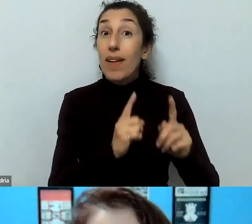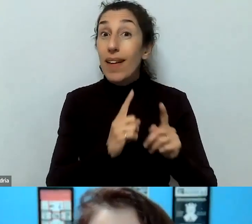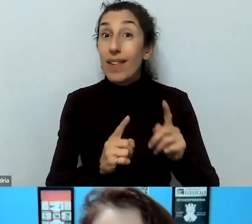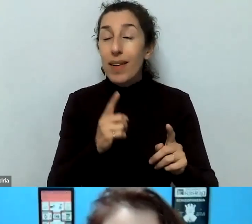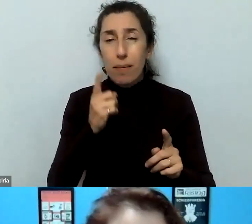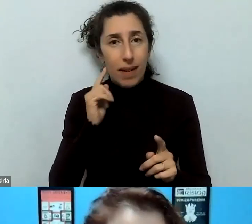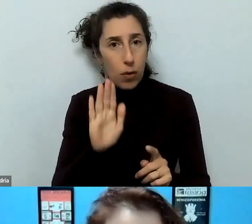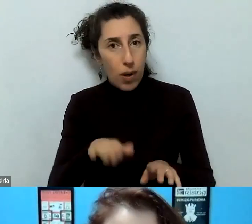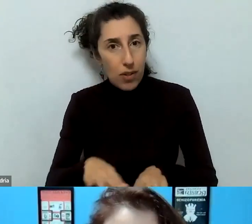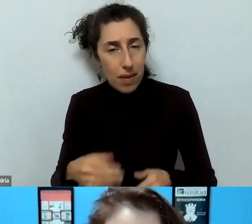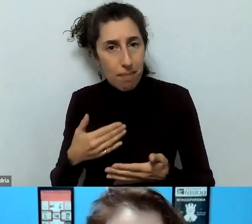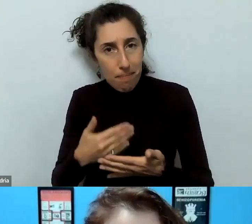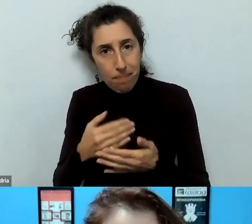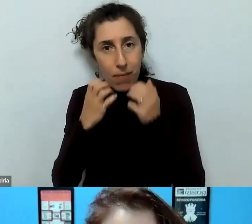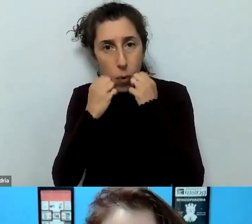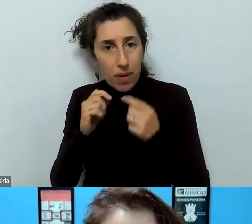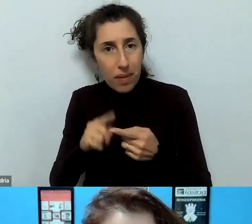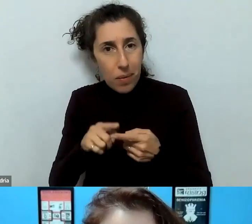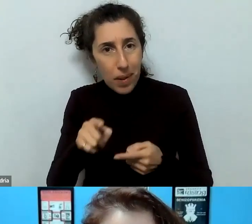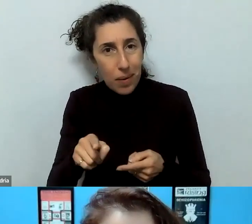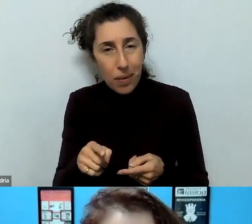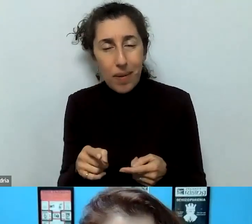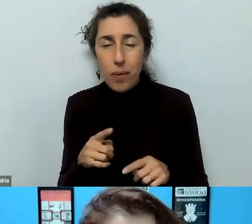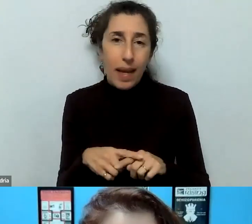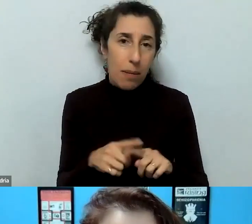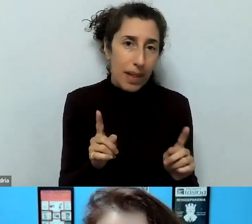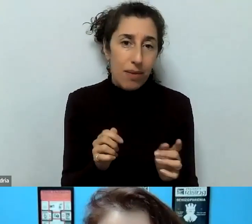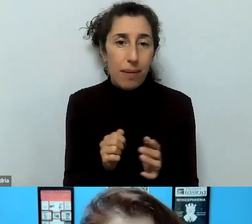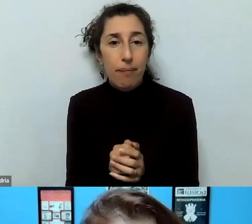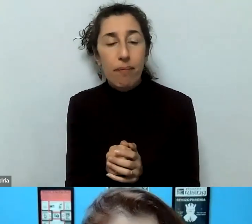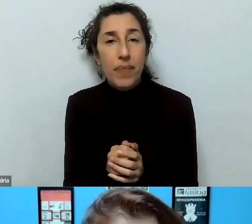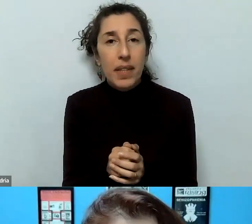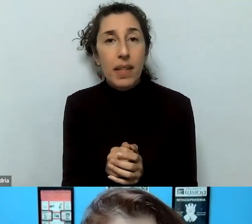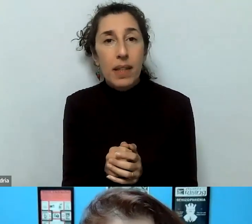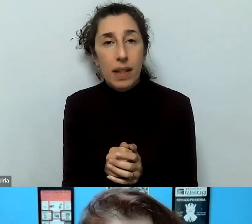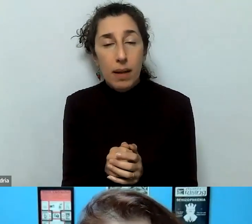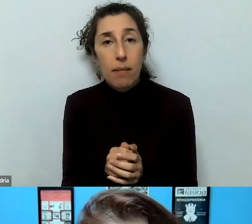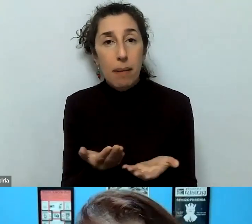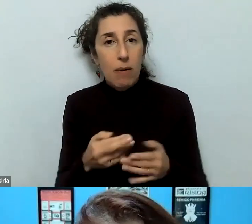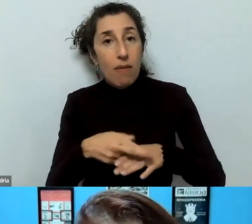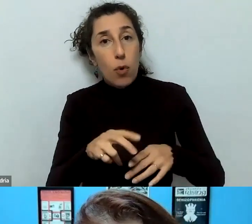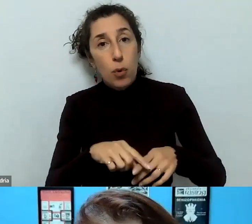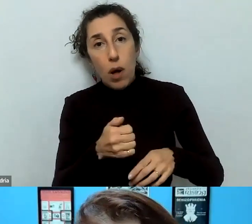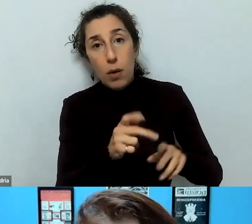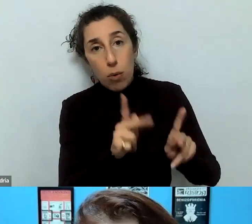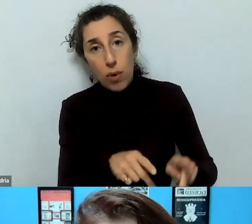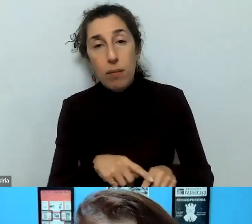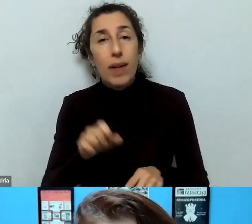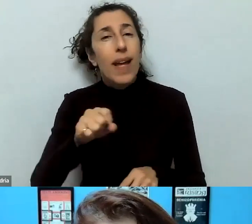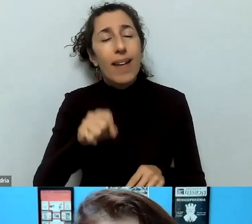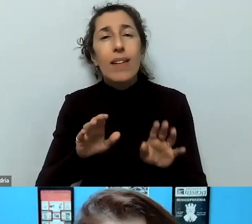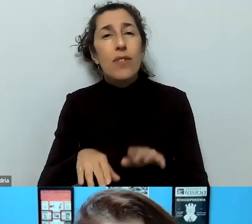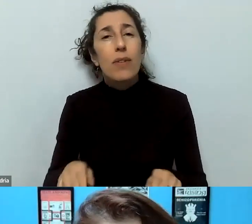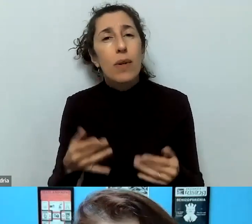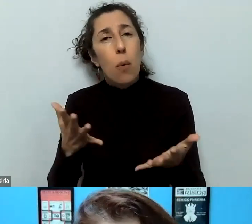entre niños y su relación con sus padres. Pero una acerca de mis niños, ¿verdad? Ellos quieren hablar y quieren hablar